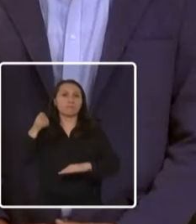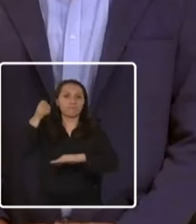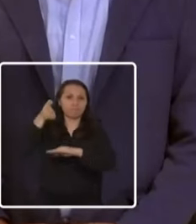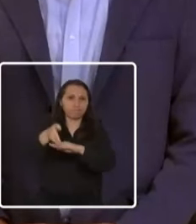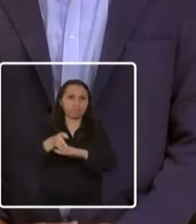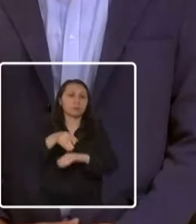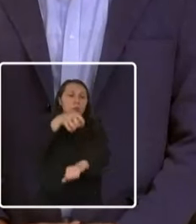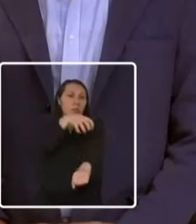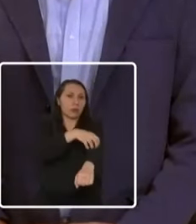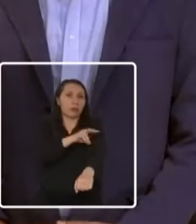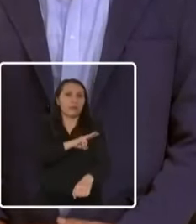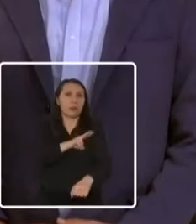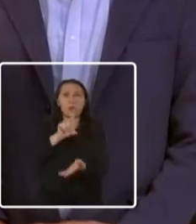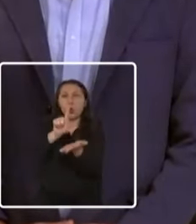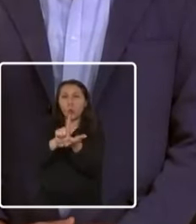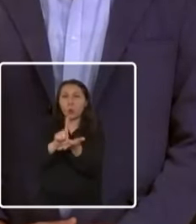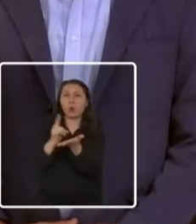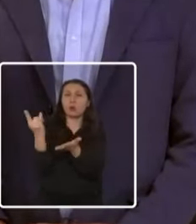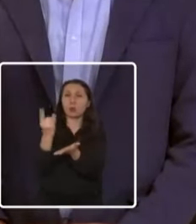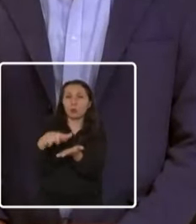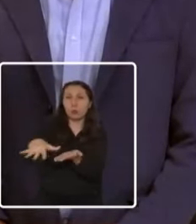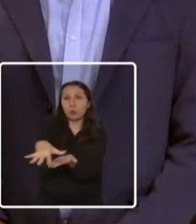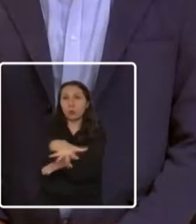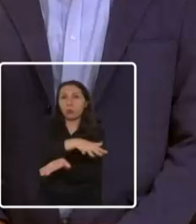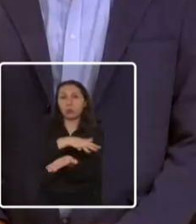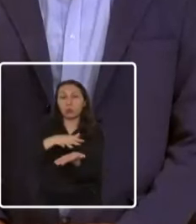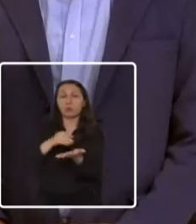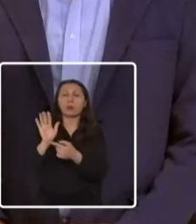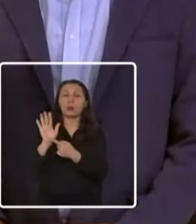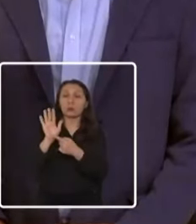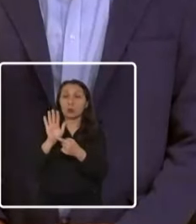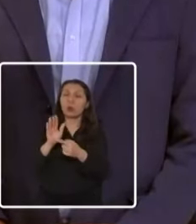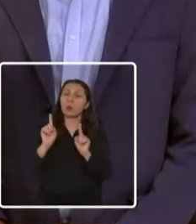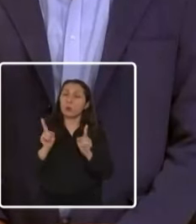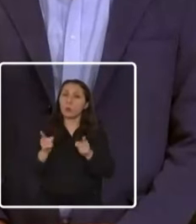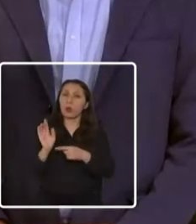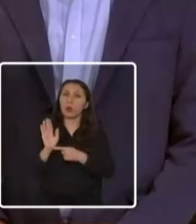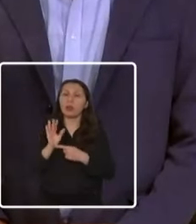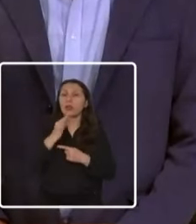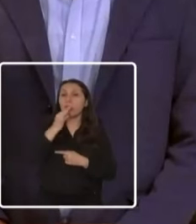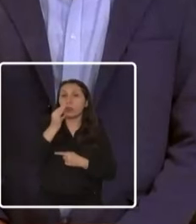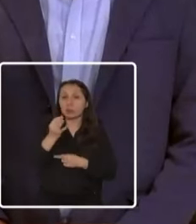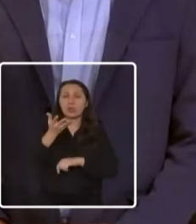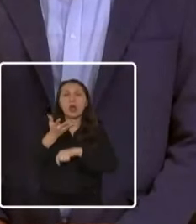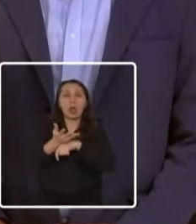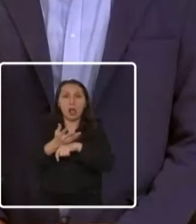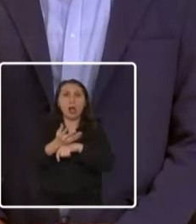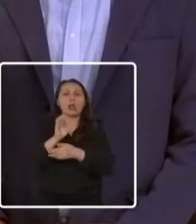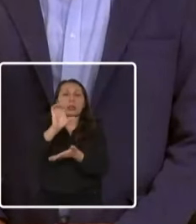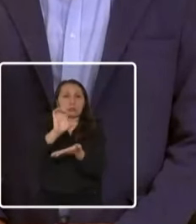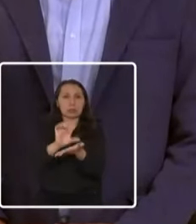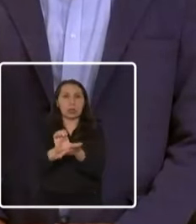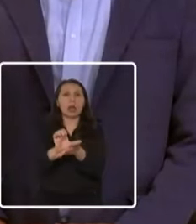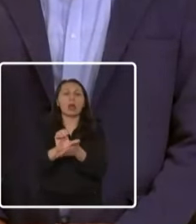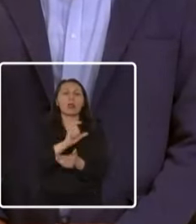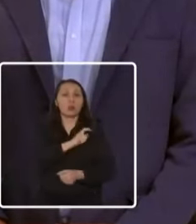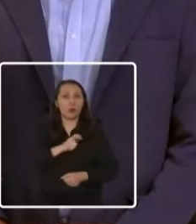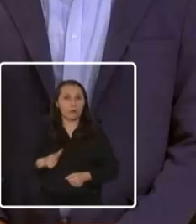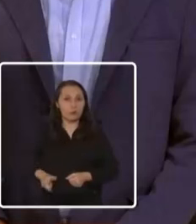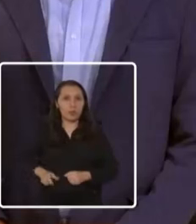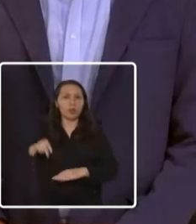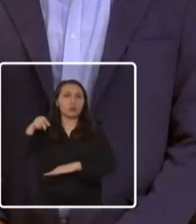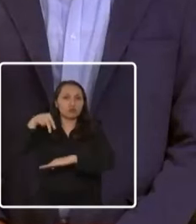la región de Valparaíso, en la zona de emergencia, que cabe destacar a propósito de la presencia del Estado y del